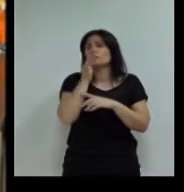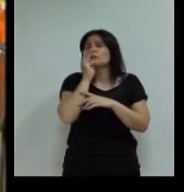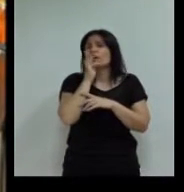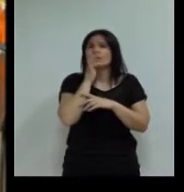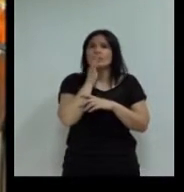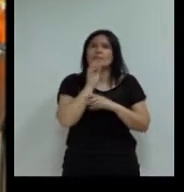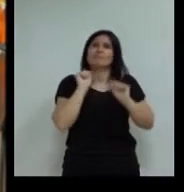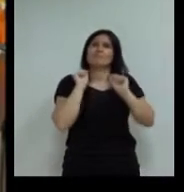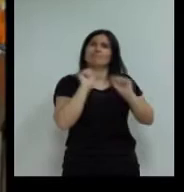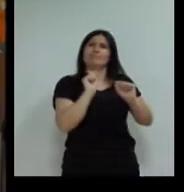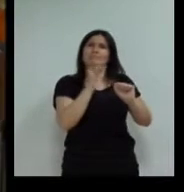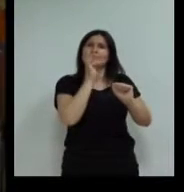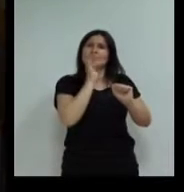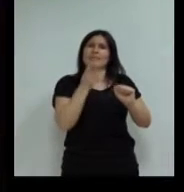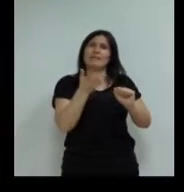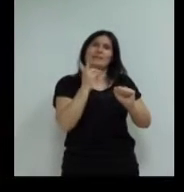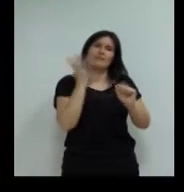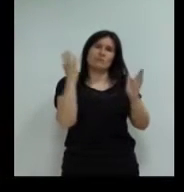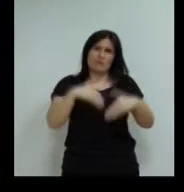Bueno,